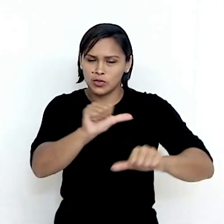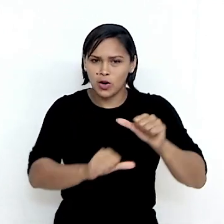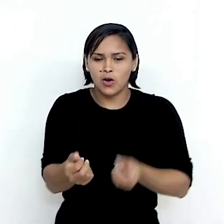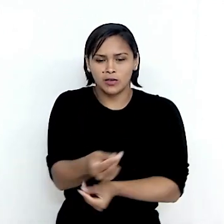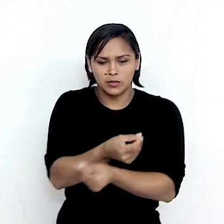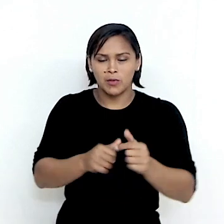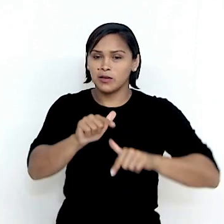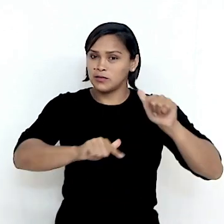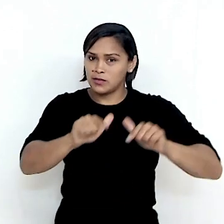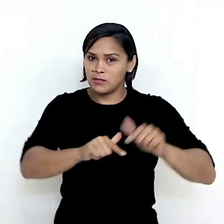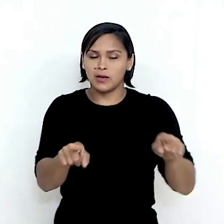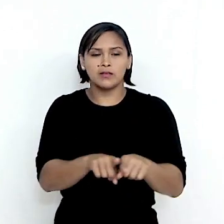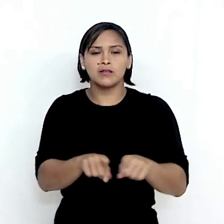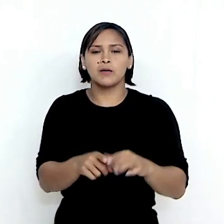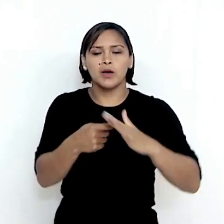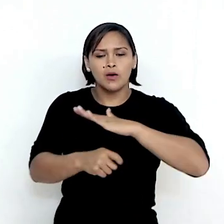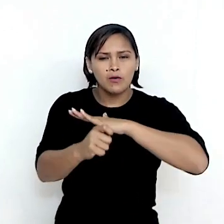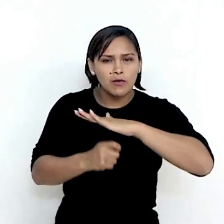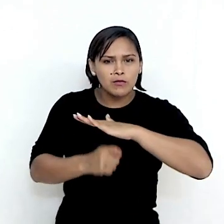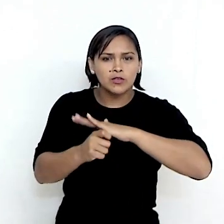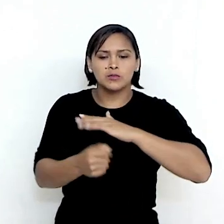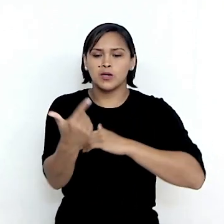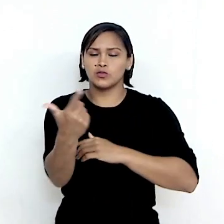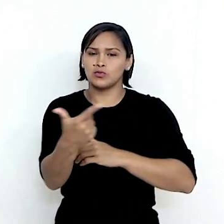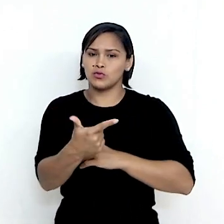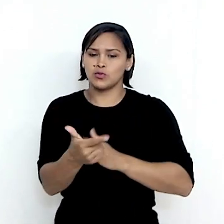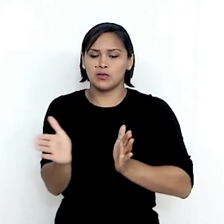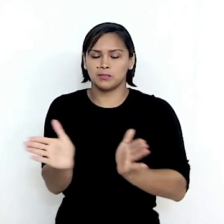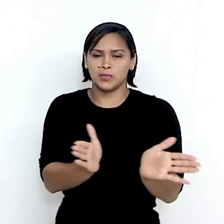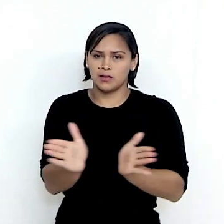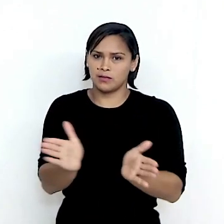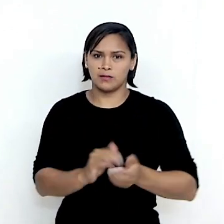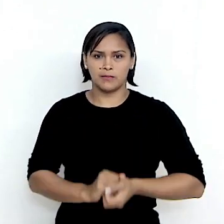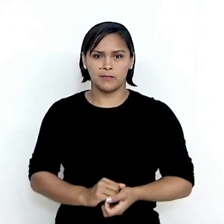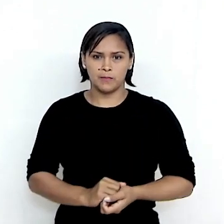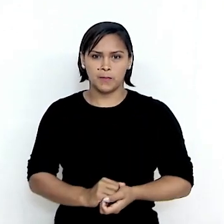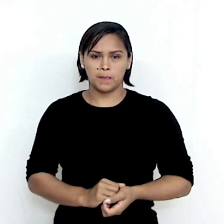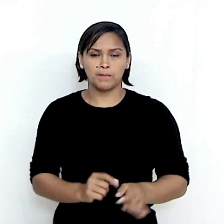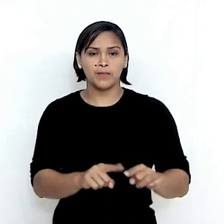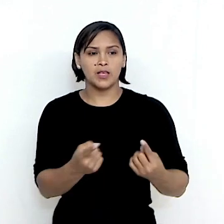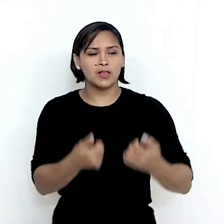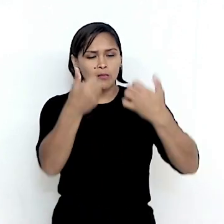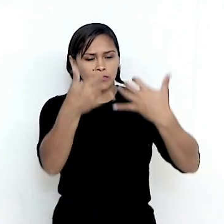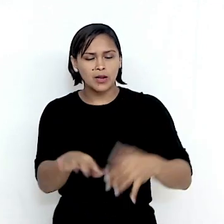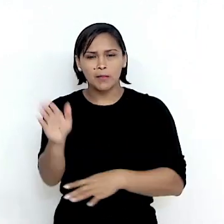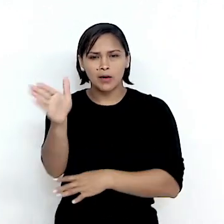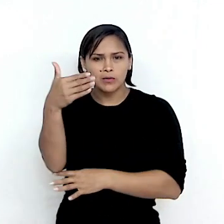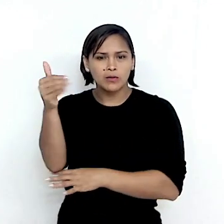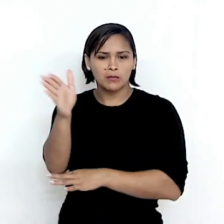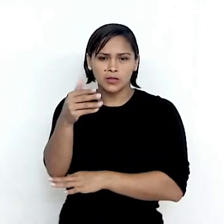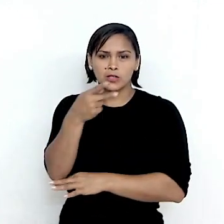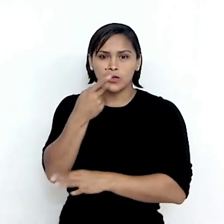servicios, así como la inversión en ambos sentidos. Como recordaba el embajador Pacheco, la integración